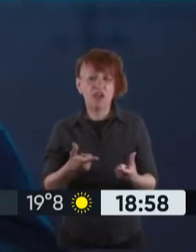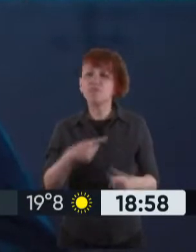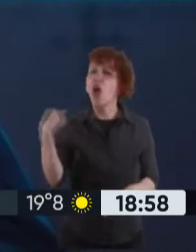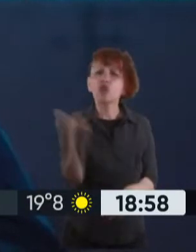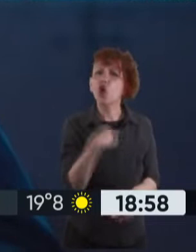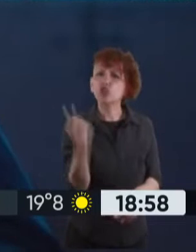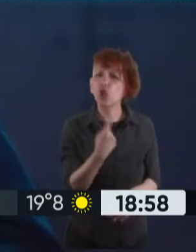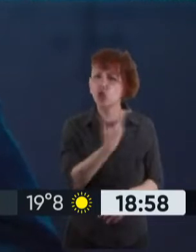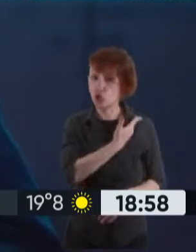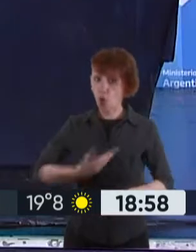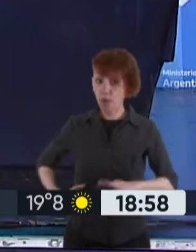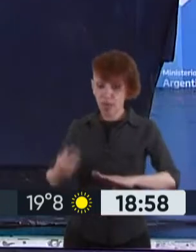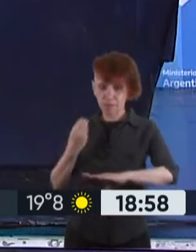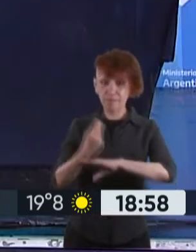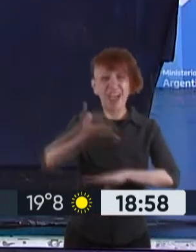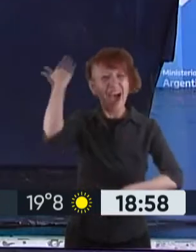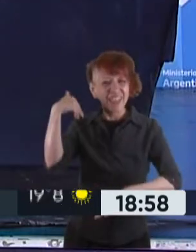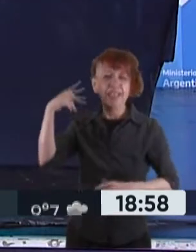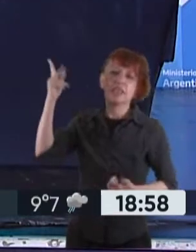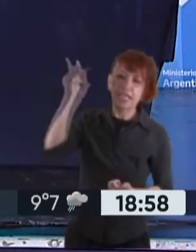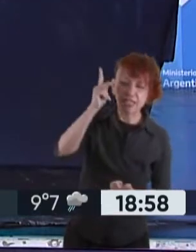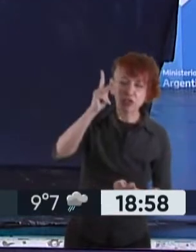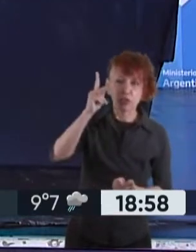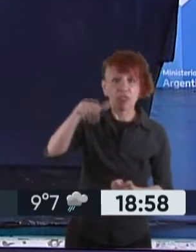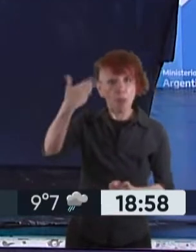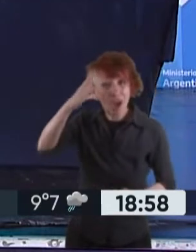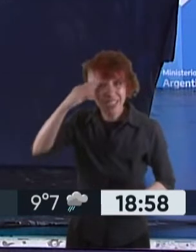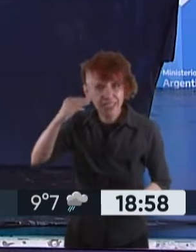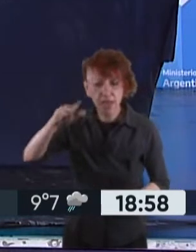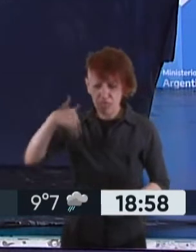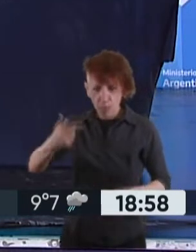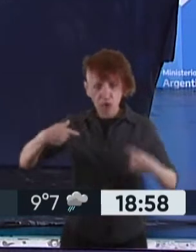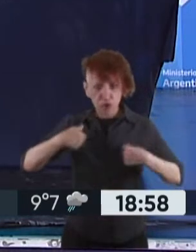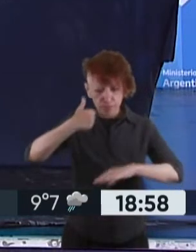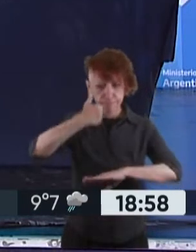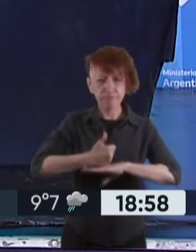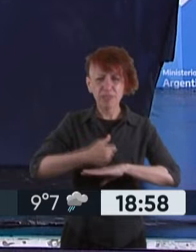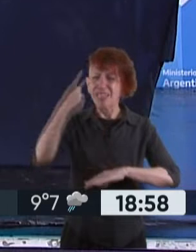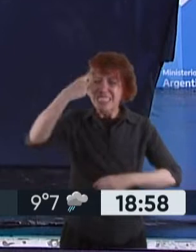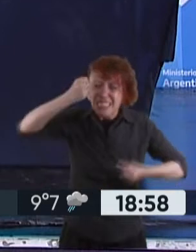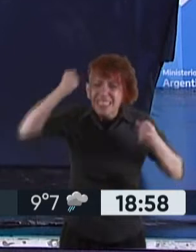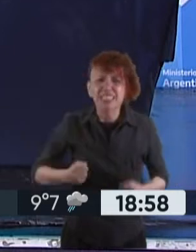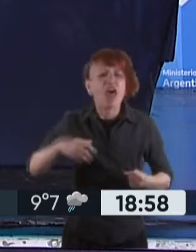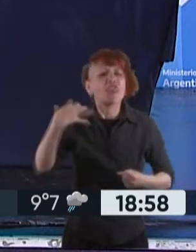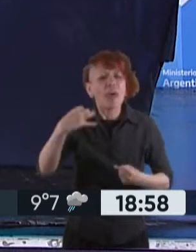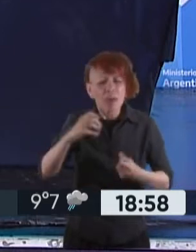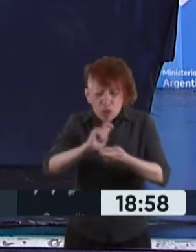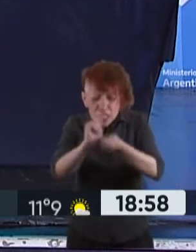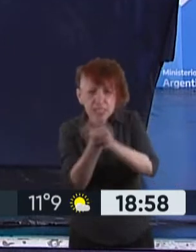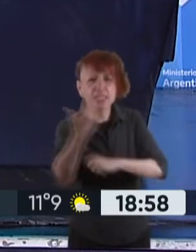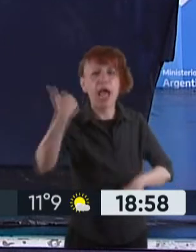Nosotros llegamos al gobierno, con Néstor, con Cristina y conmigo, con la convicción de que tenemos que hacer una Argentina